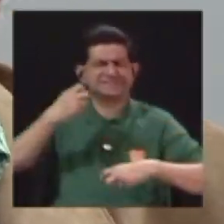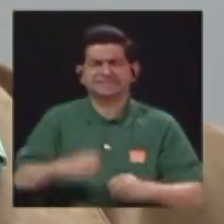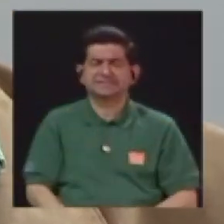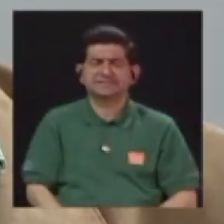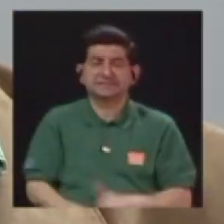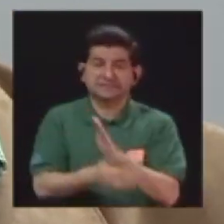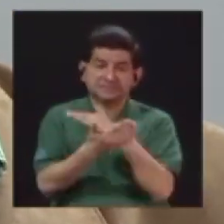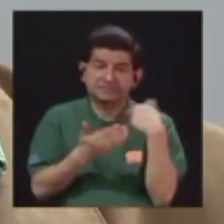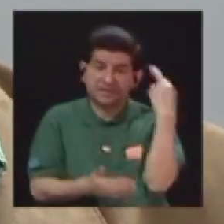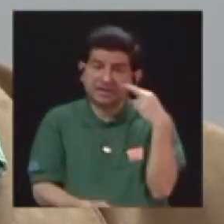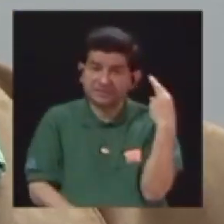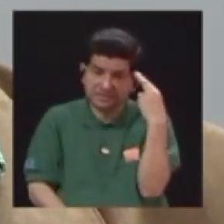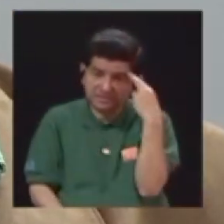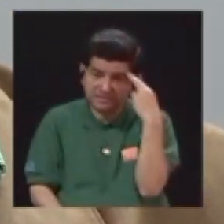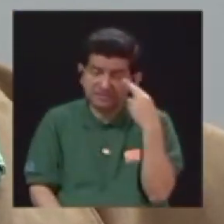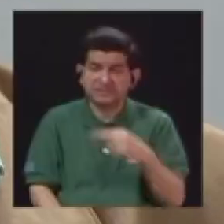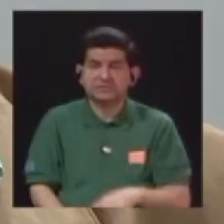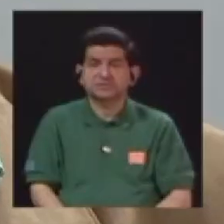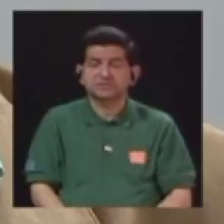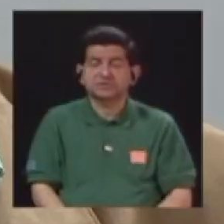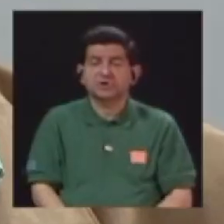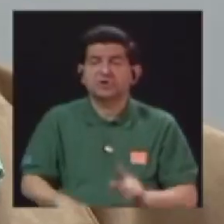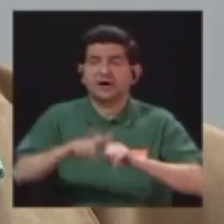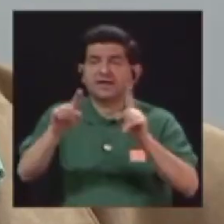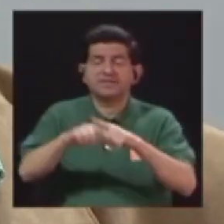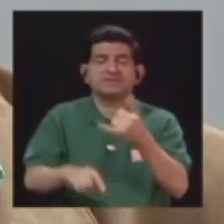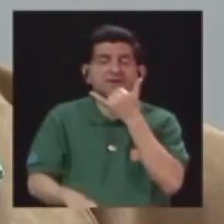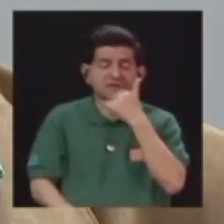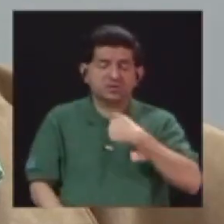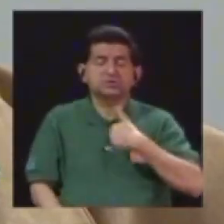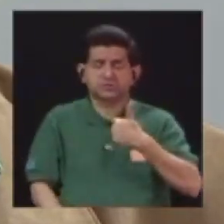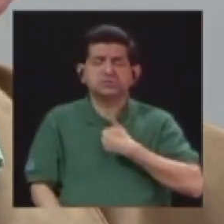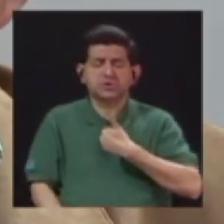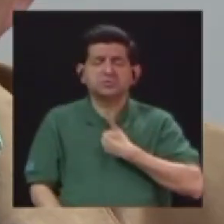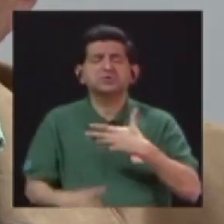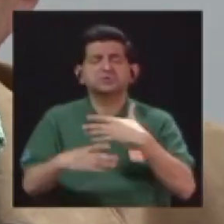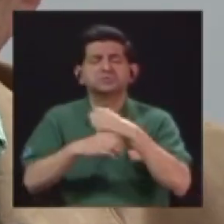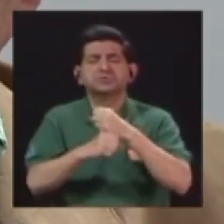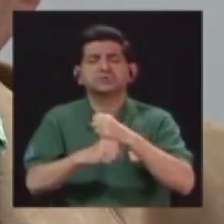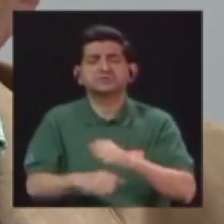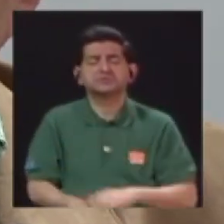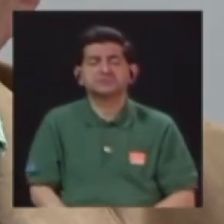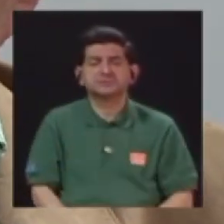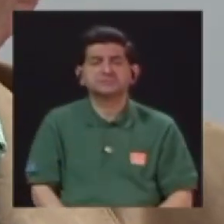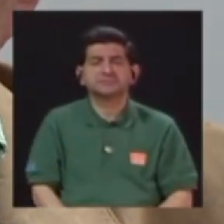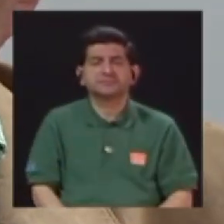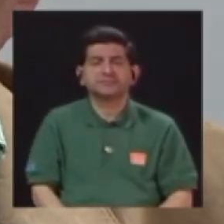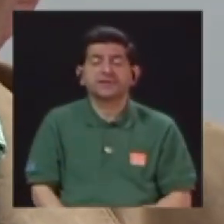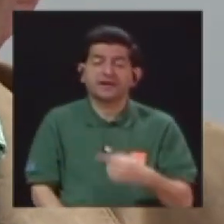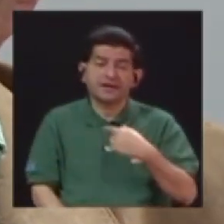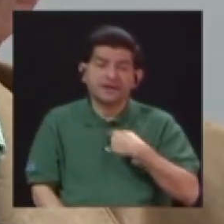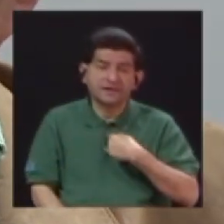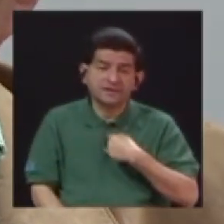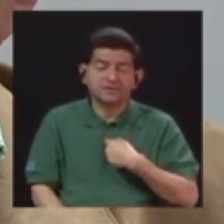en buena parte se debió a una serie de errores que yo mismo cometí y que me